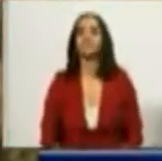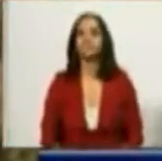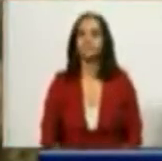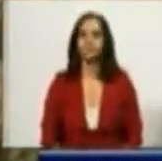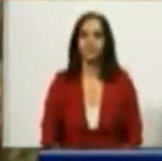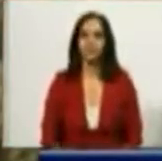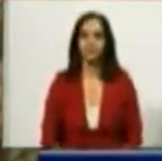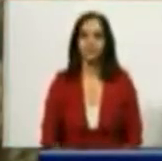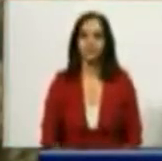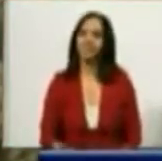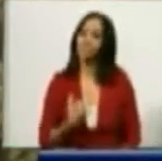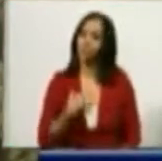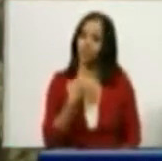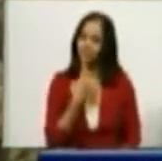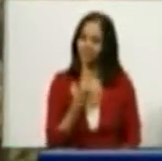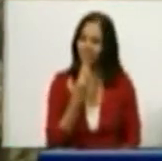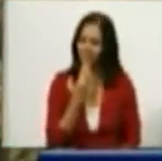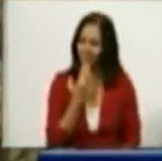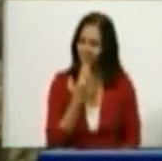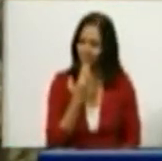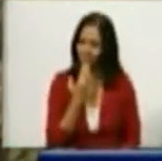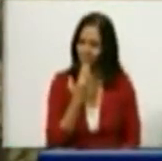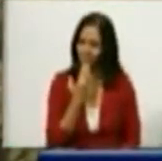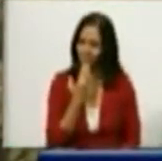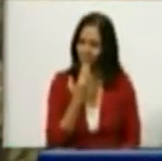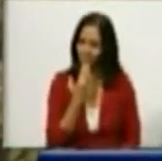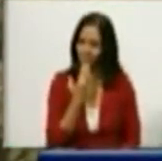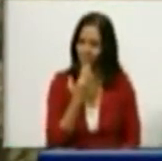yo le voy a decir lo siguiente